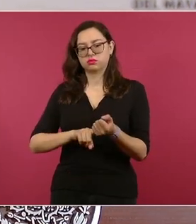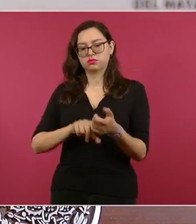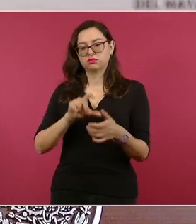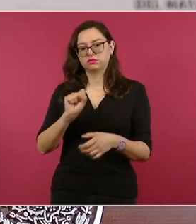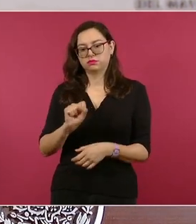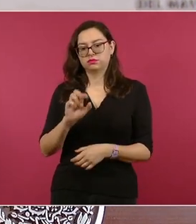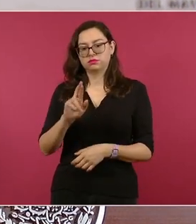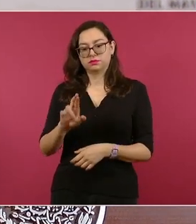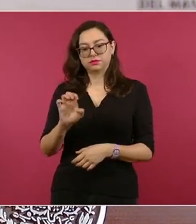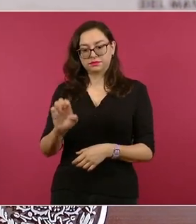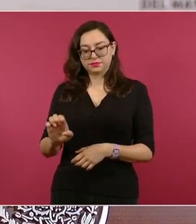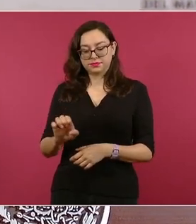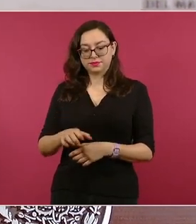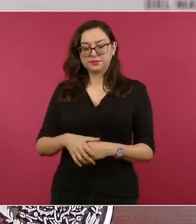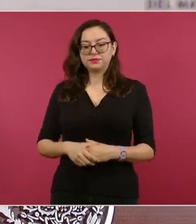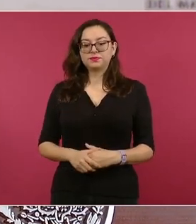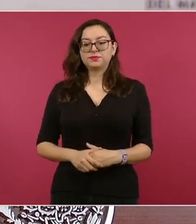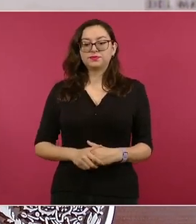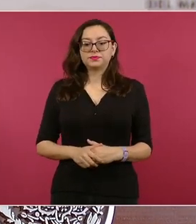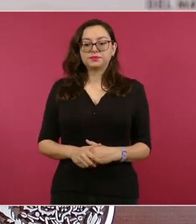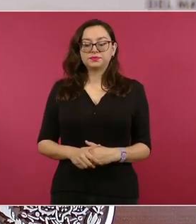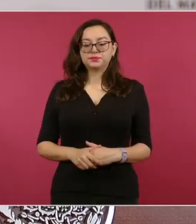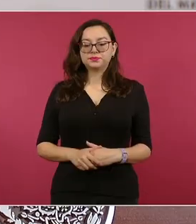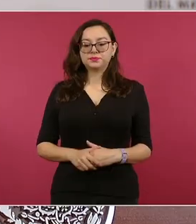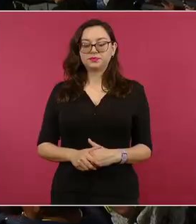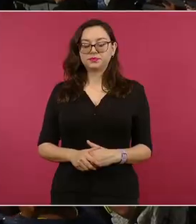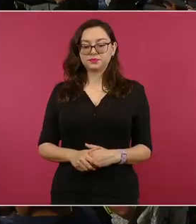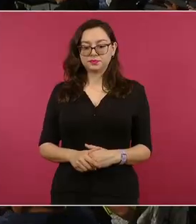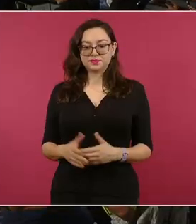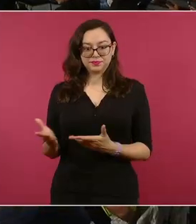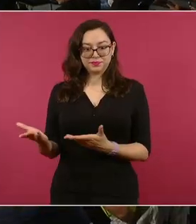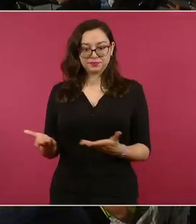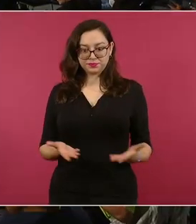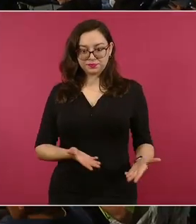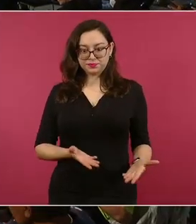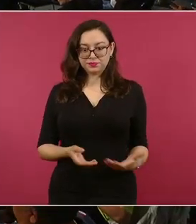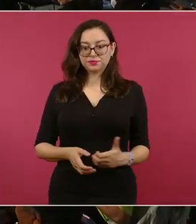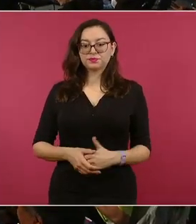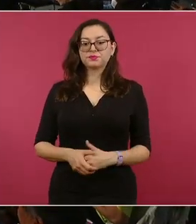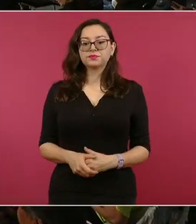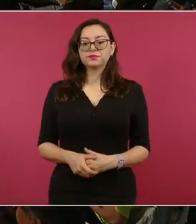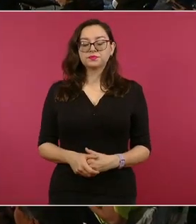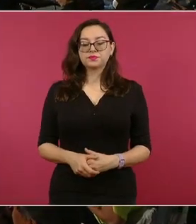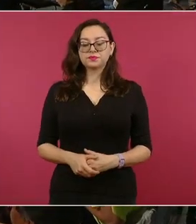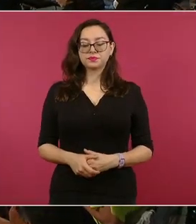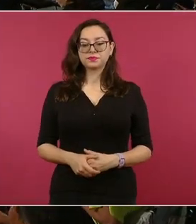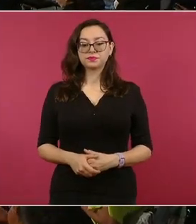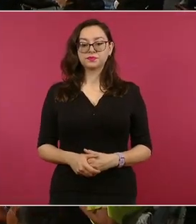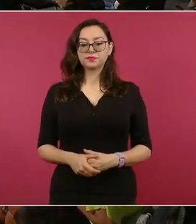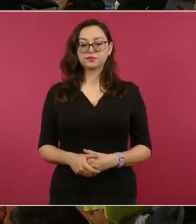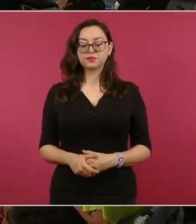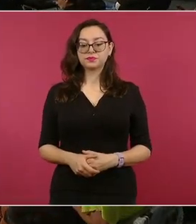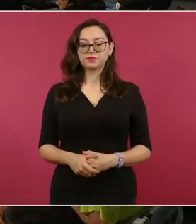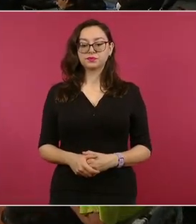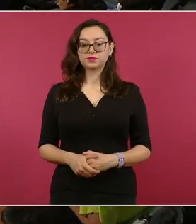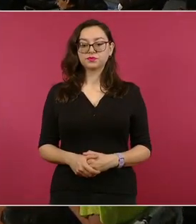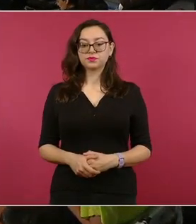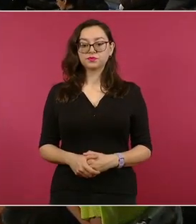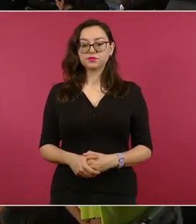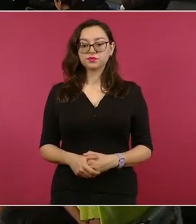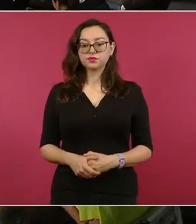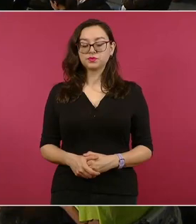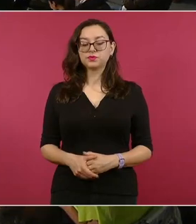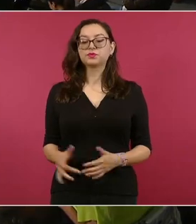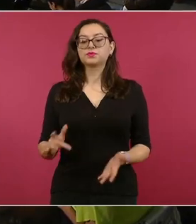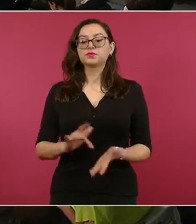de Relaciones Exteriores. Entonces, Alicia, adelante. Gracias, señor presidente.